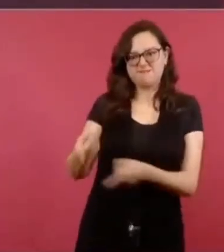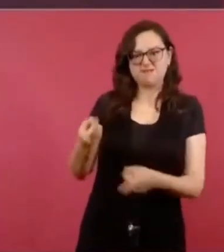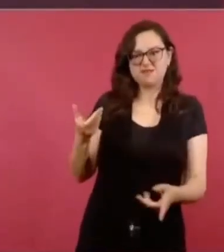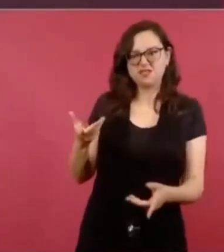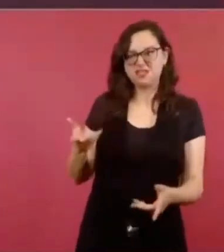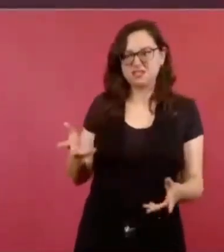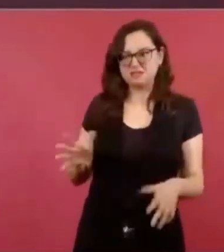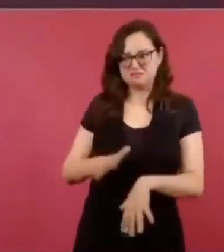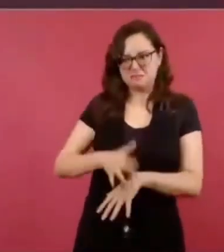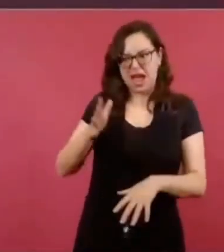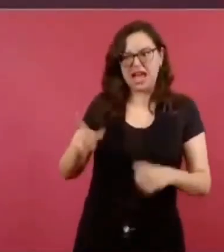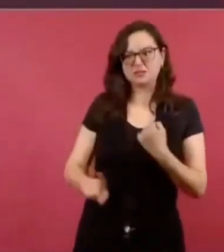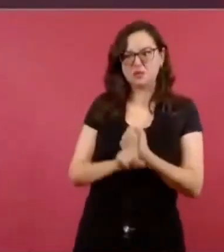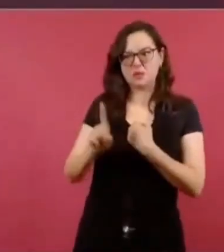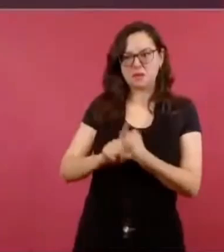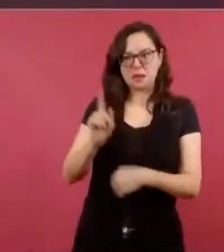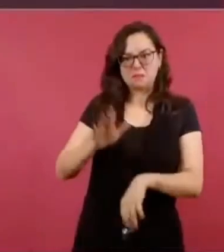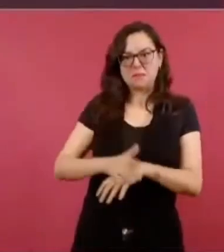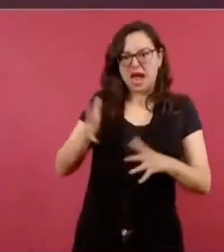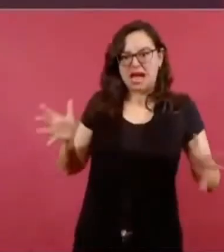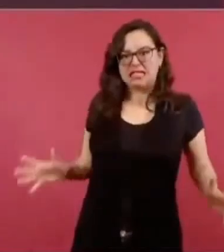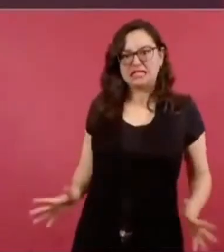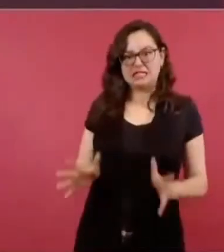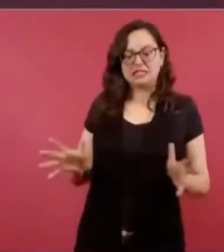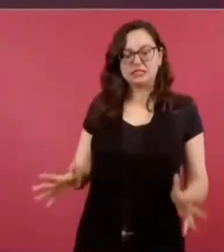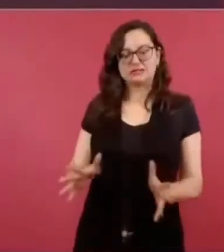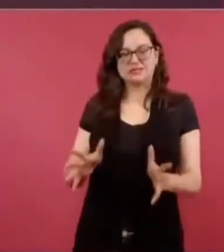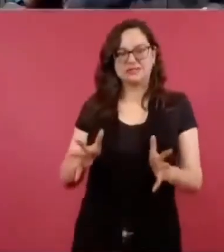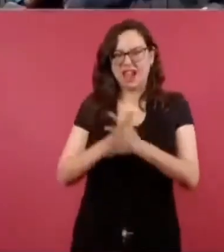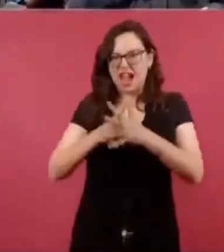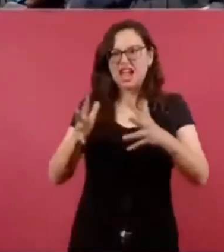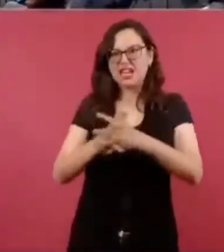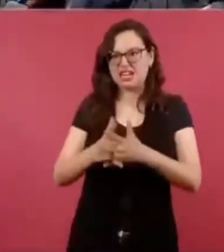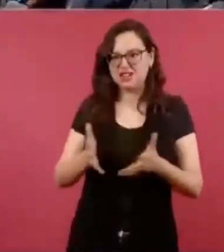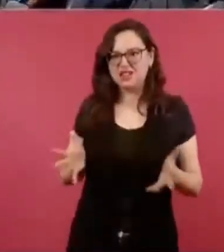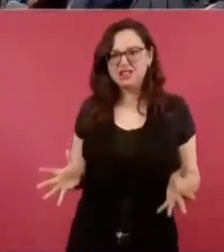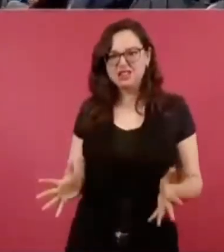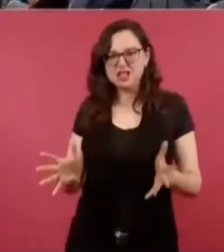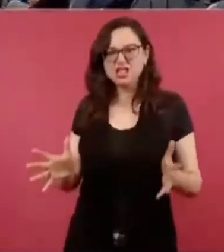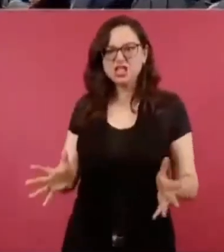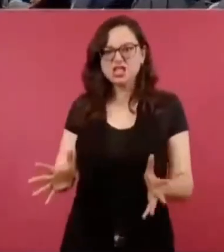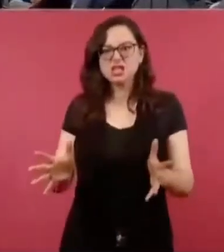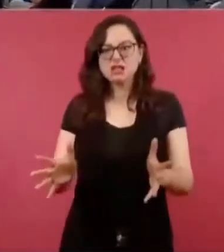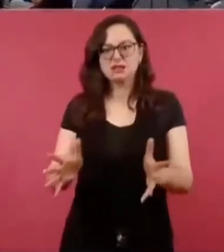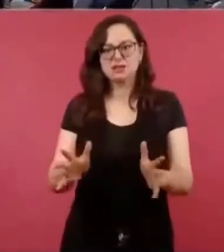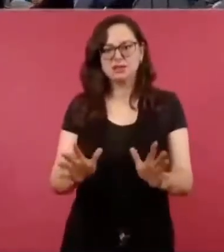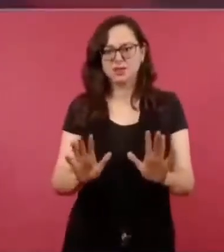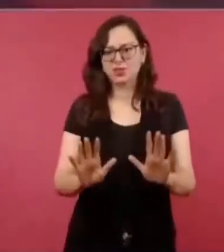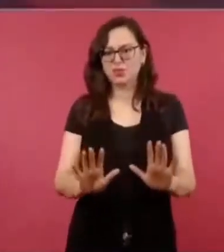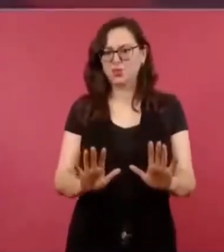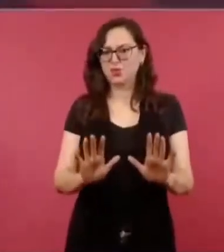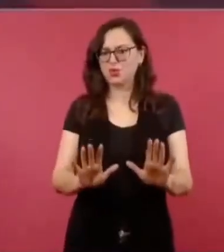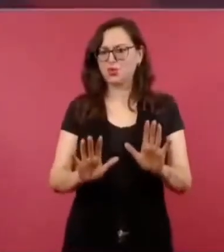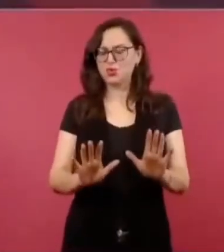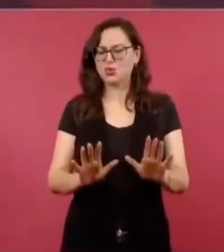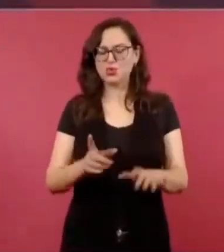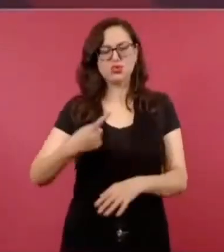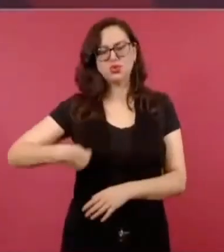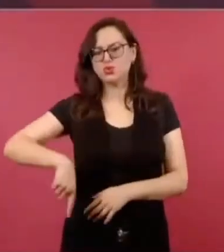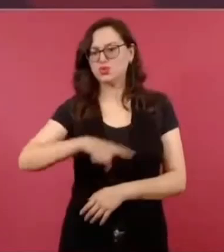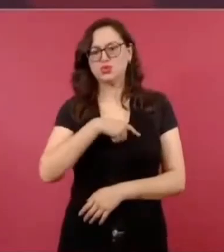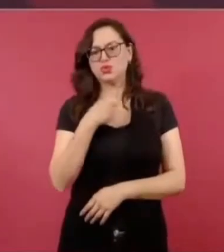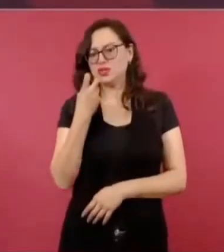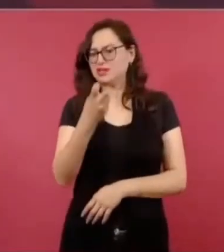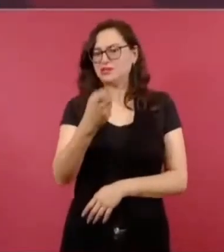el problema? ¿Por qué no buscar el diálogo, el acuerdo, la